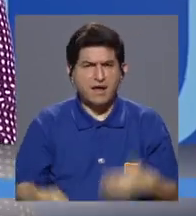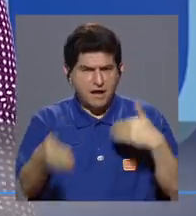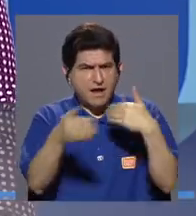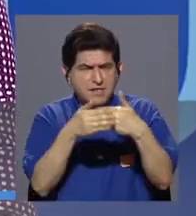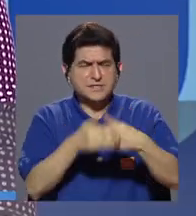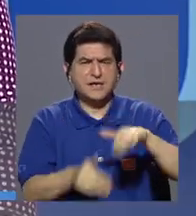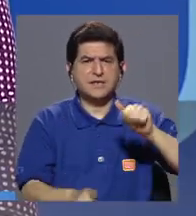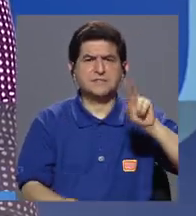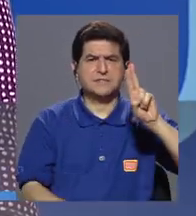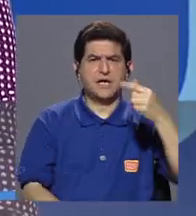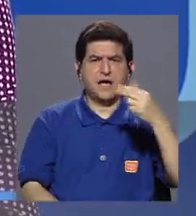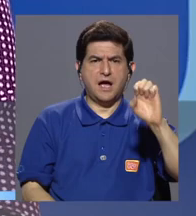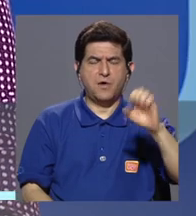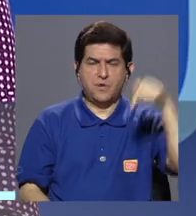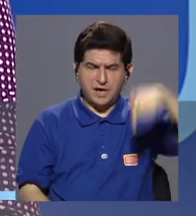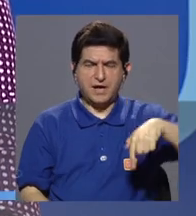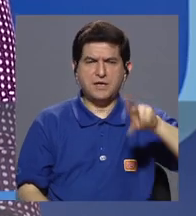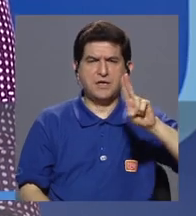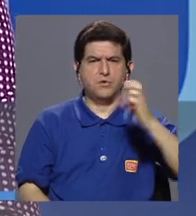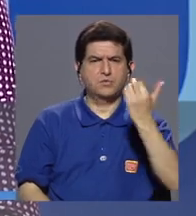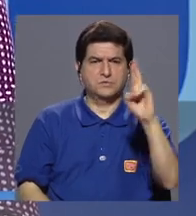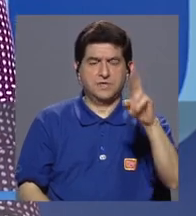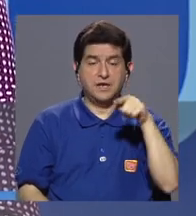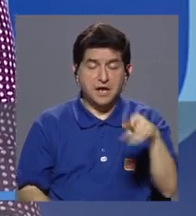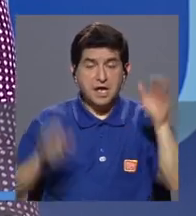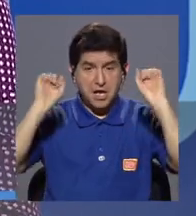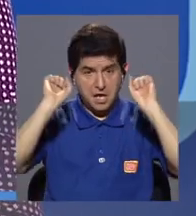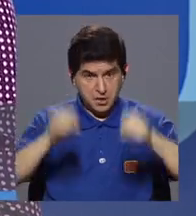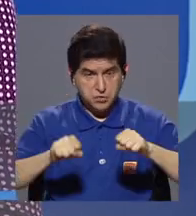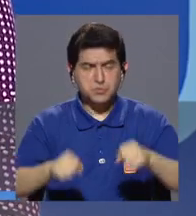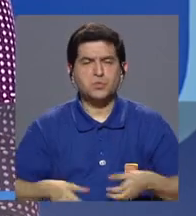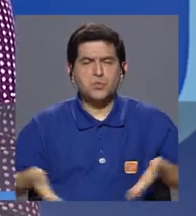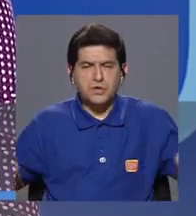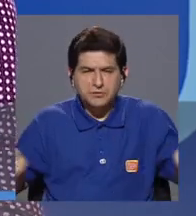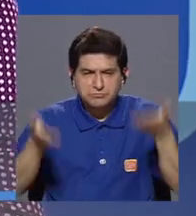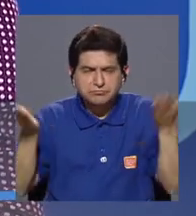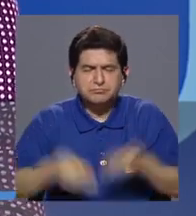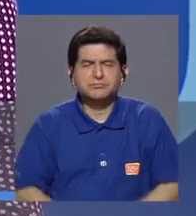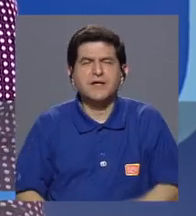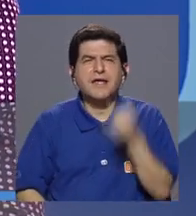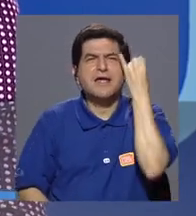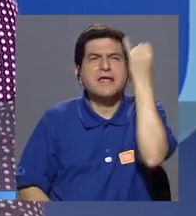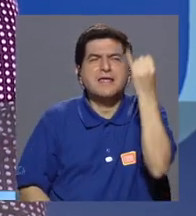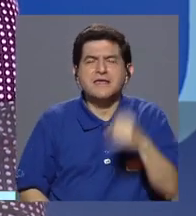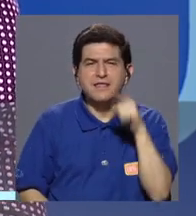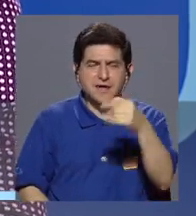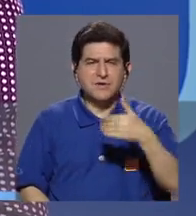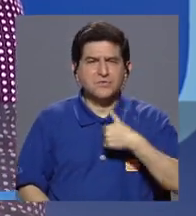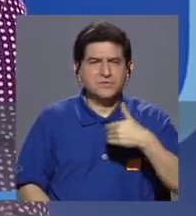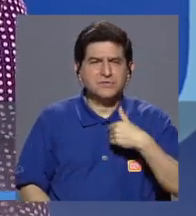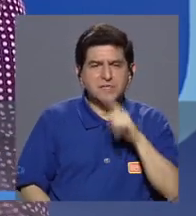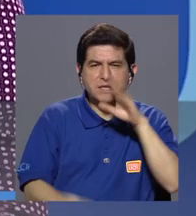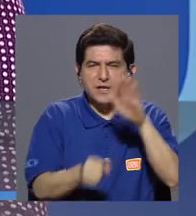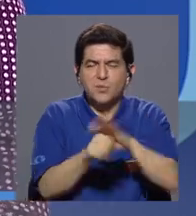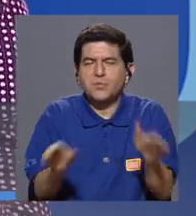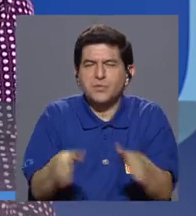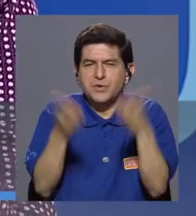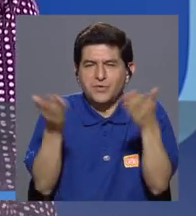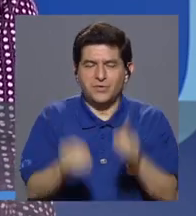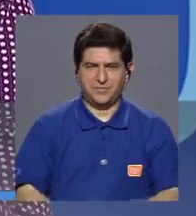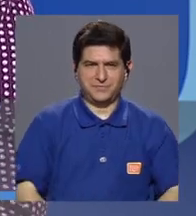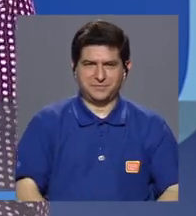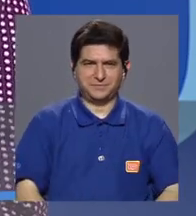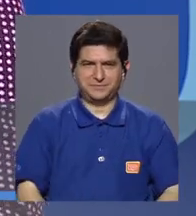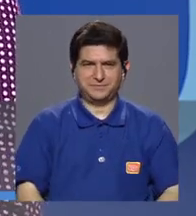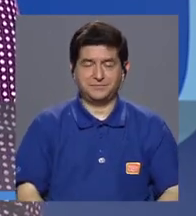auge en la universidad de costa rica y acá ellos podrán darle a ustedes un norte de qué hacer con esa genial idea que éste tiene por ahí dándole vueltas